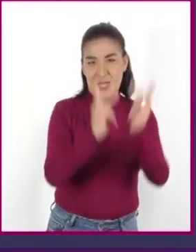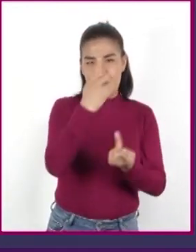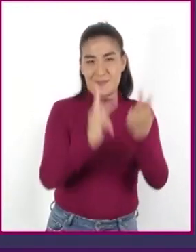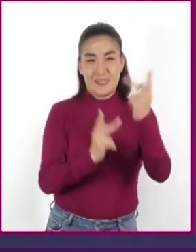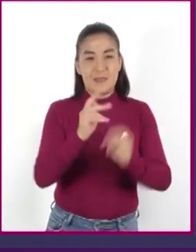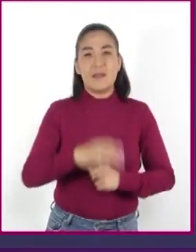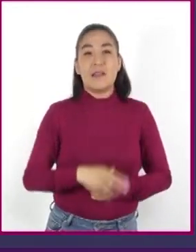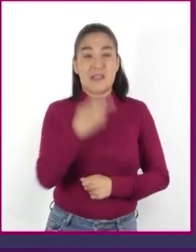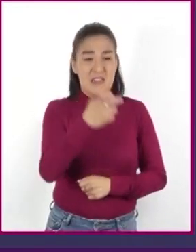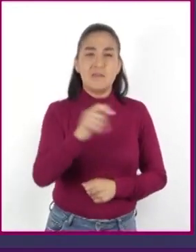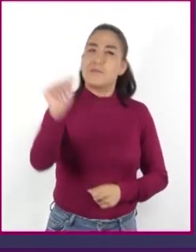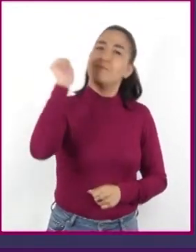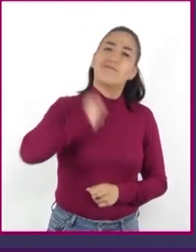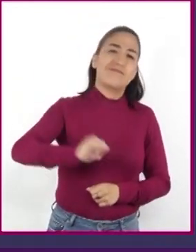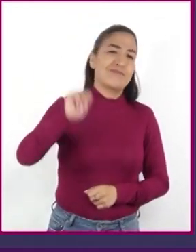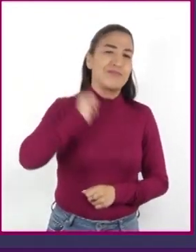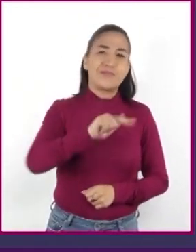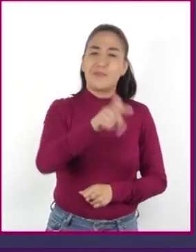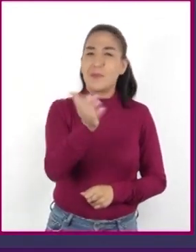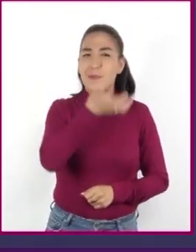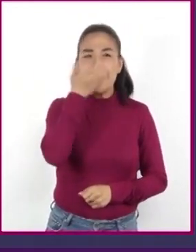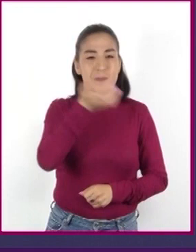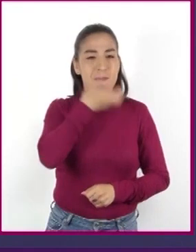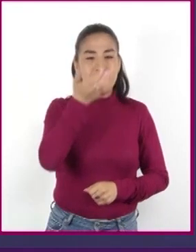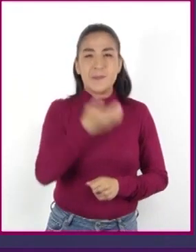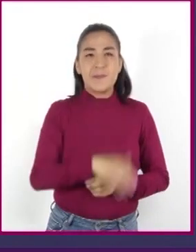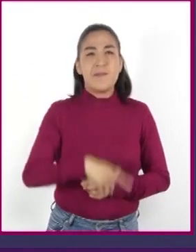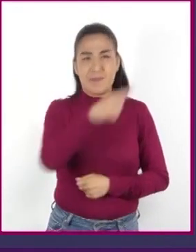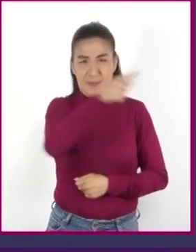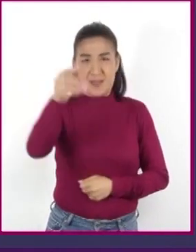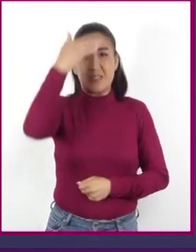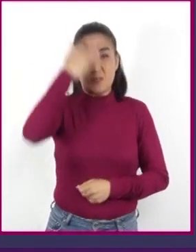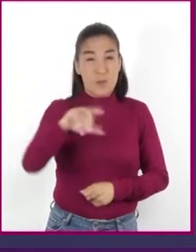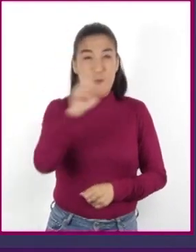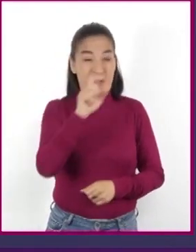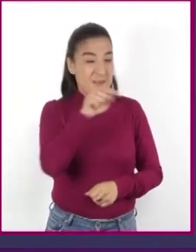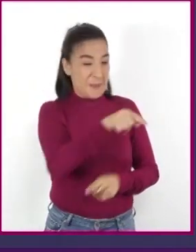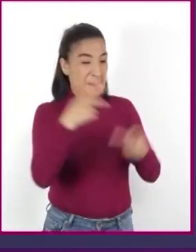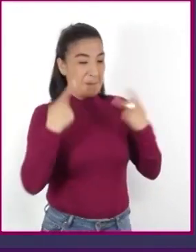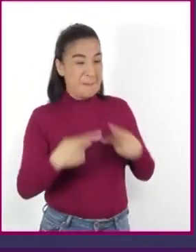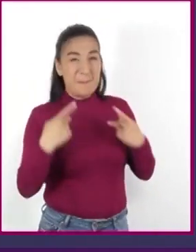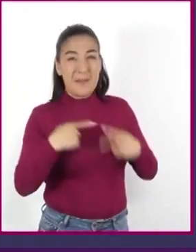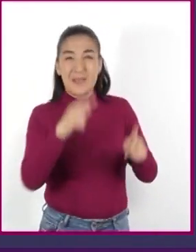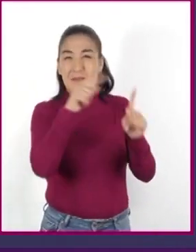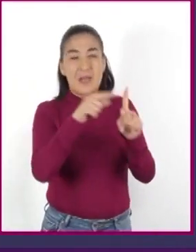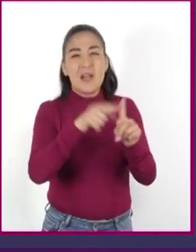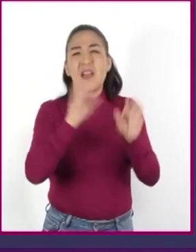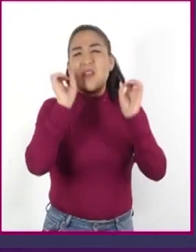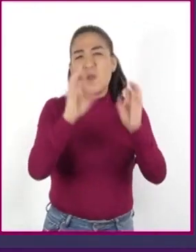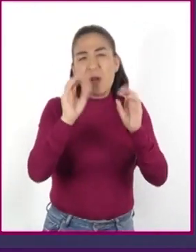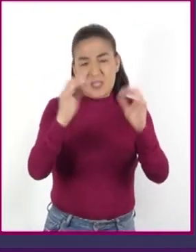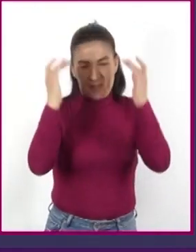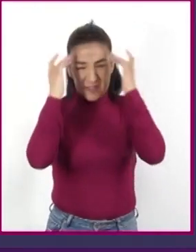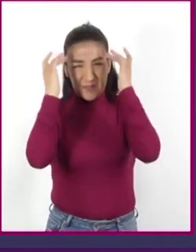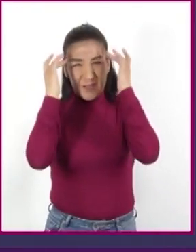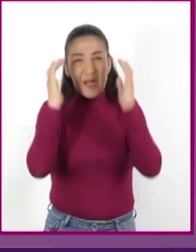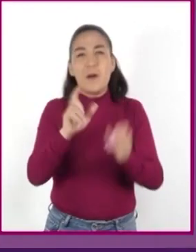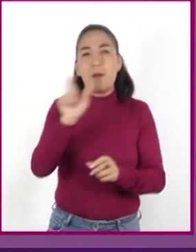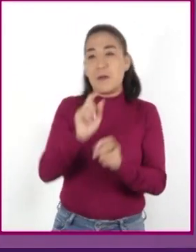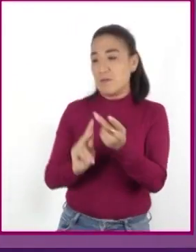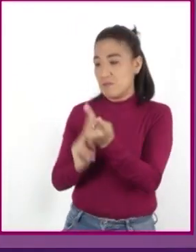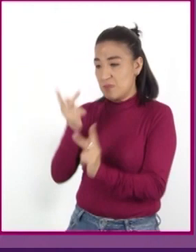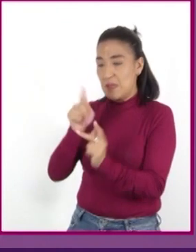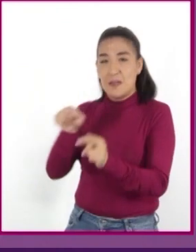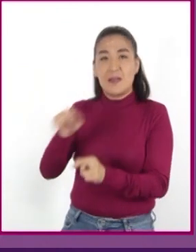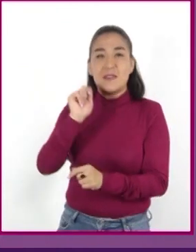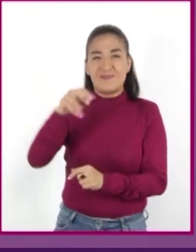una práctica muy antigua. ¿Sabían que antes, cuando a alguien le dolía la cabeza, se empleaba la corteza de un árbol que se conoce